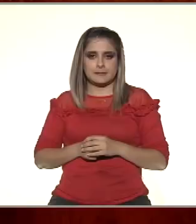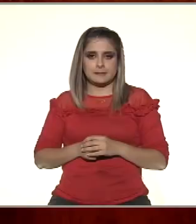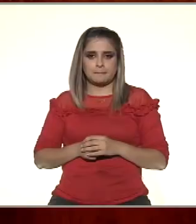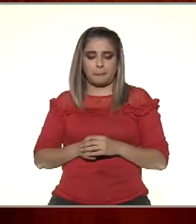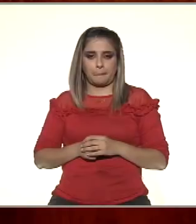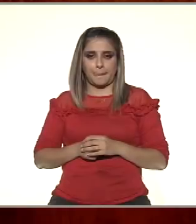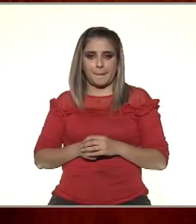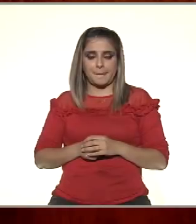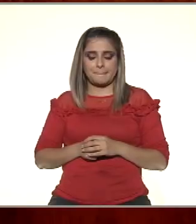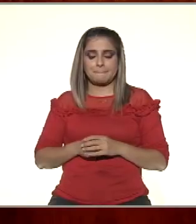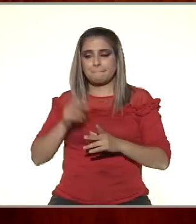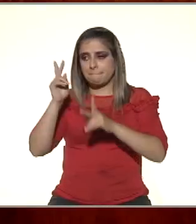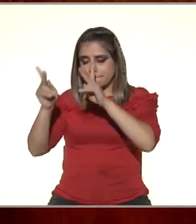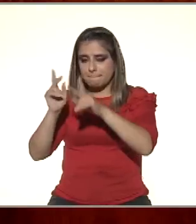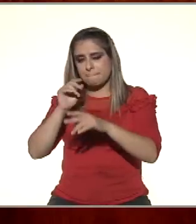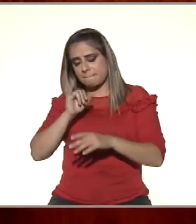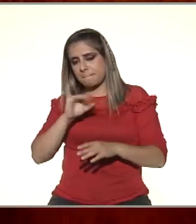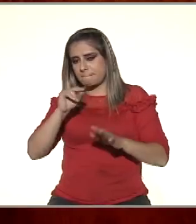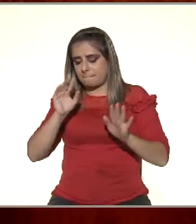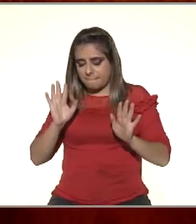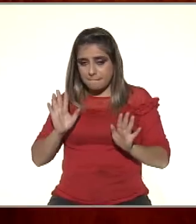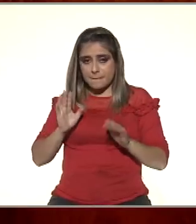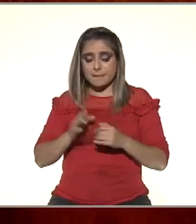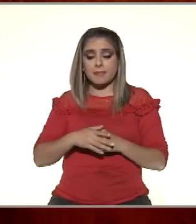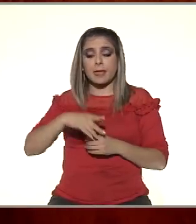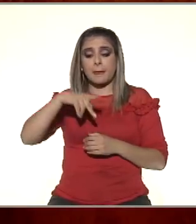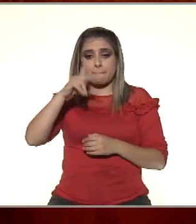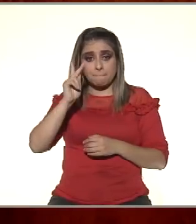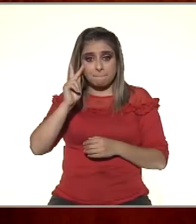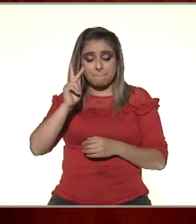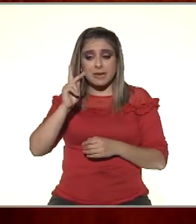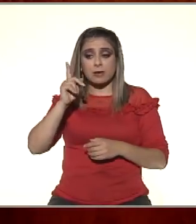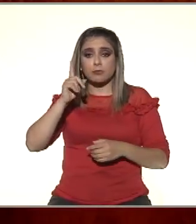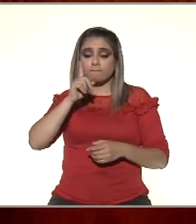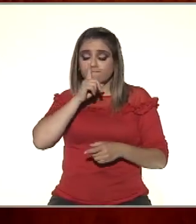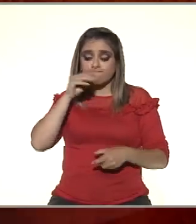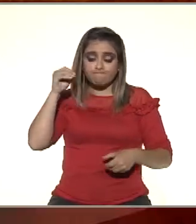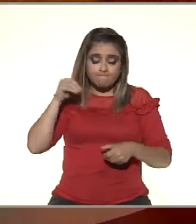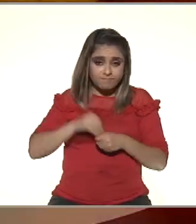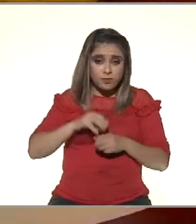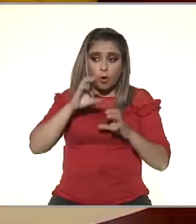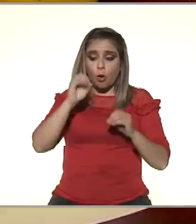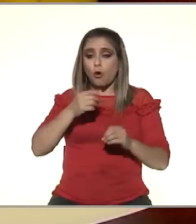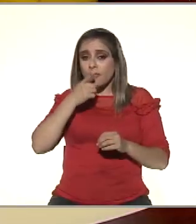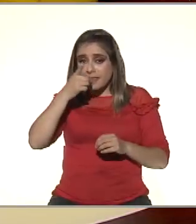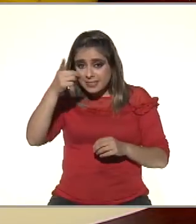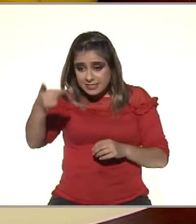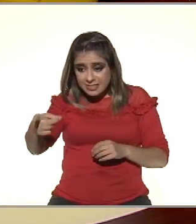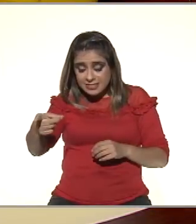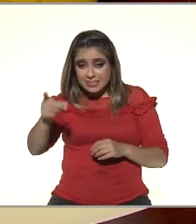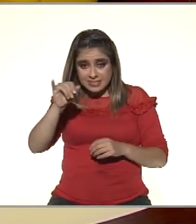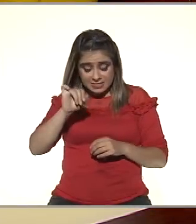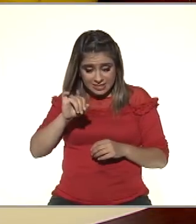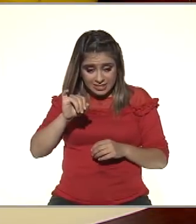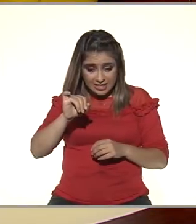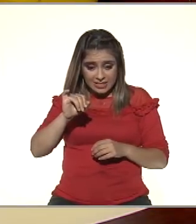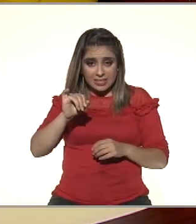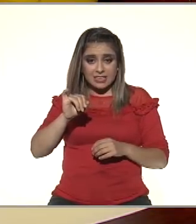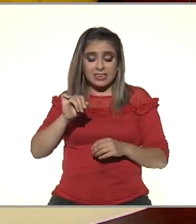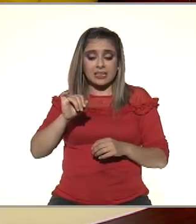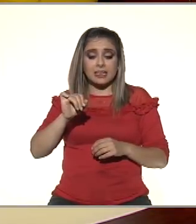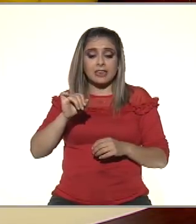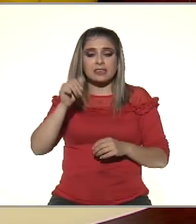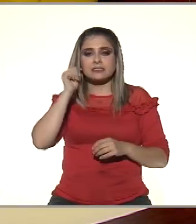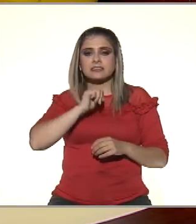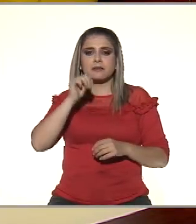infiel, o no, ¿sí? Pero otra vez, lo Es que diga si no- o es no que lo si no, diga, sí es traición, siempre, ¿no? es que si lo dice o no lo